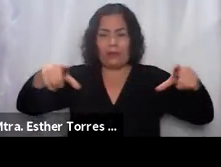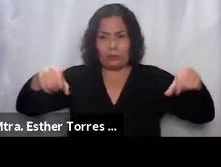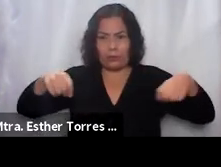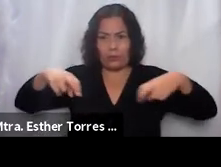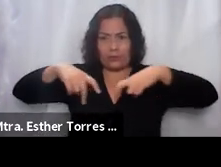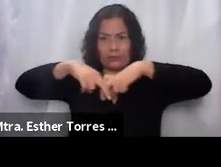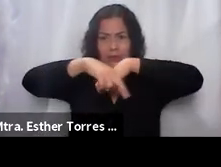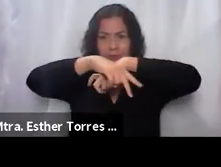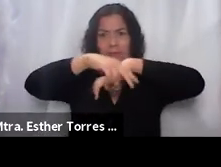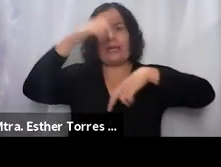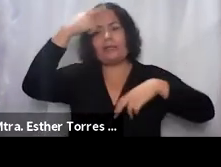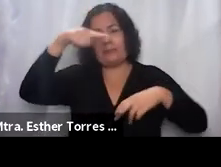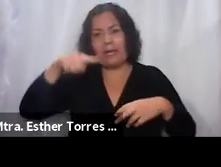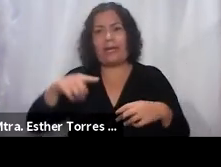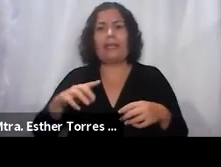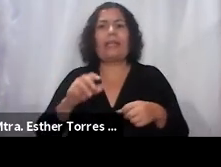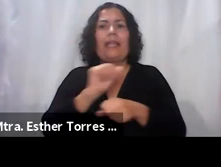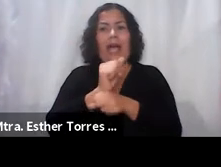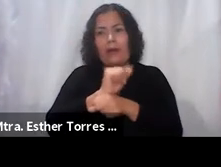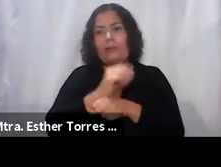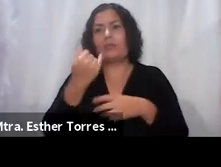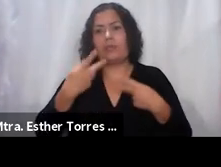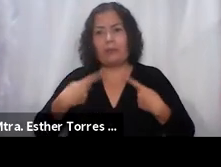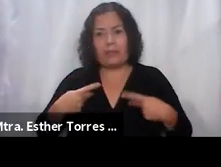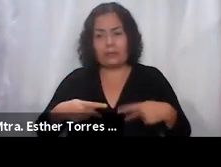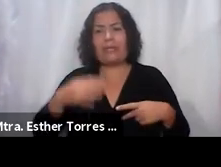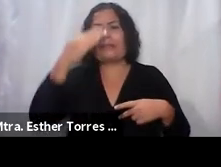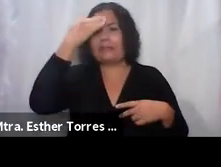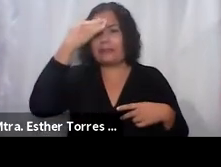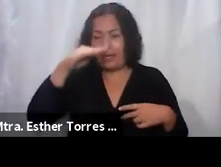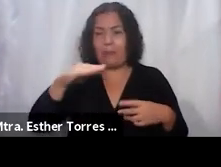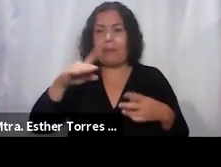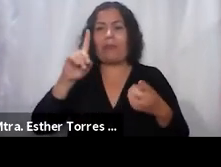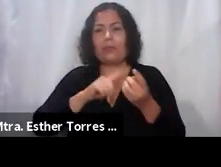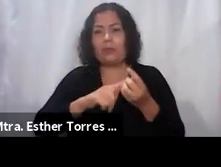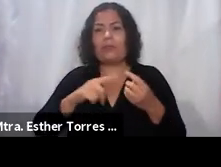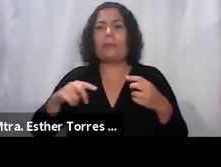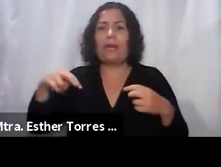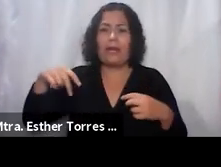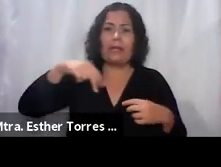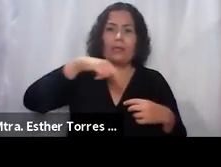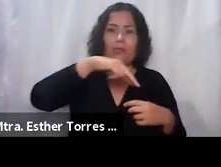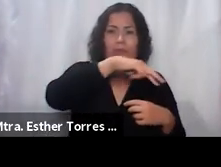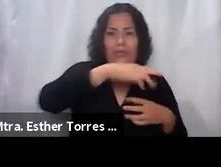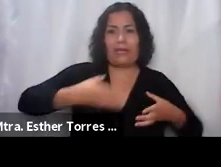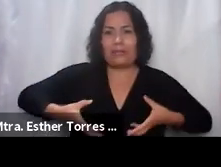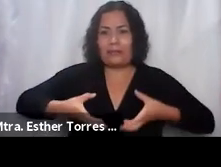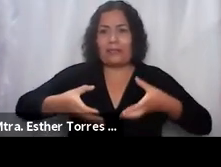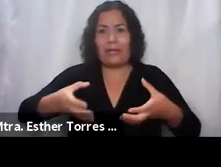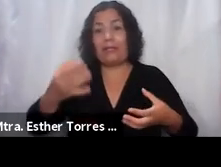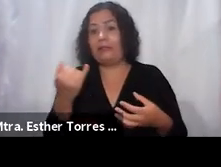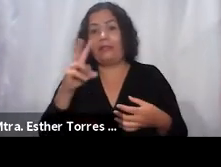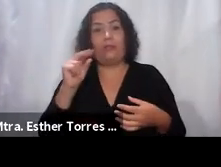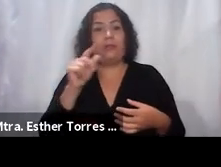que tanto los vehículos como el peatón tenga un lugar en donde cruzar la calle y que no sea nada